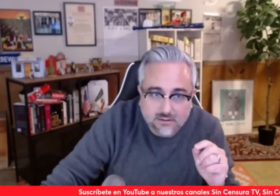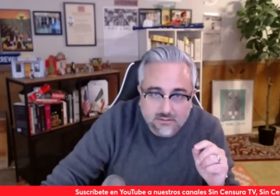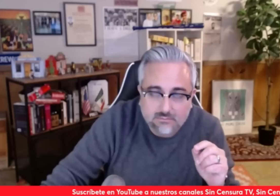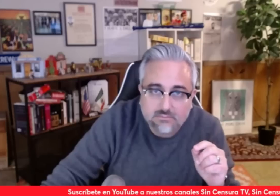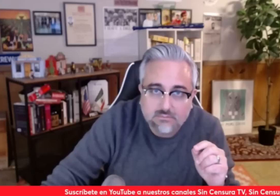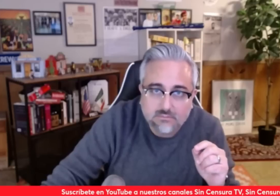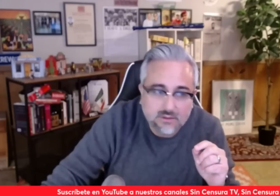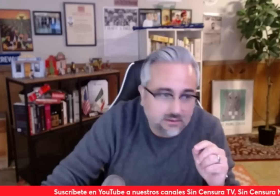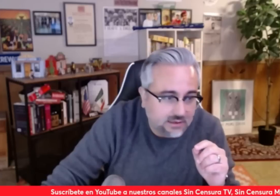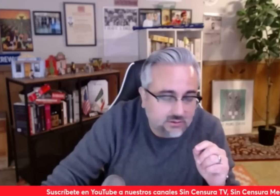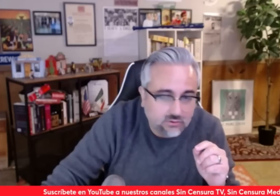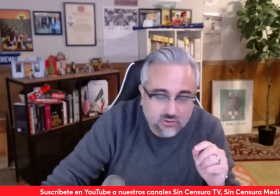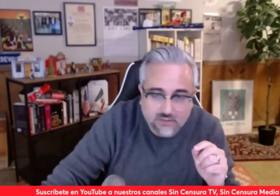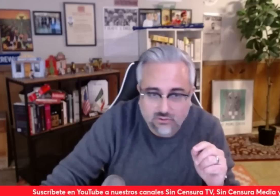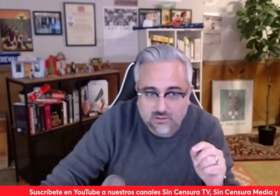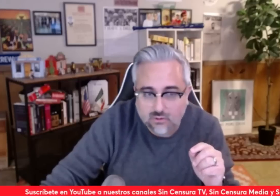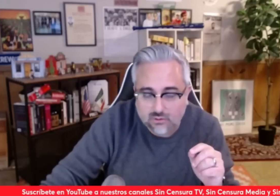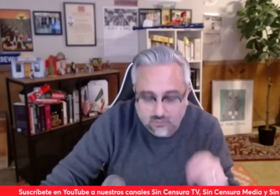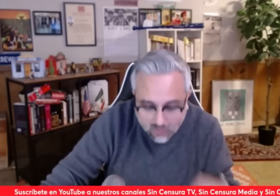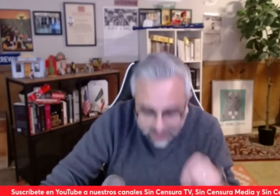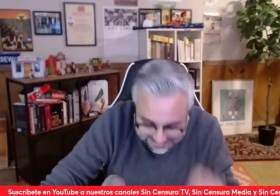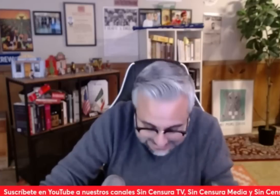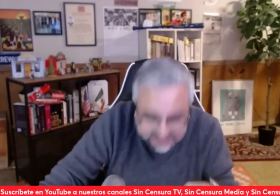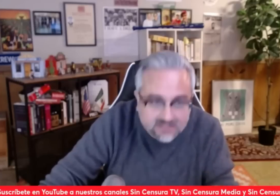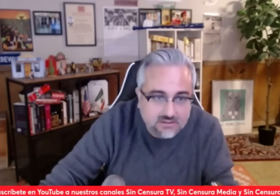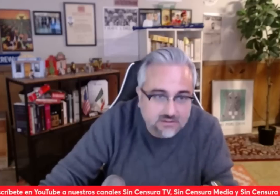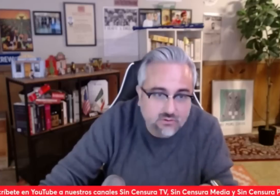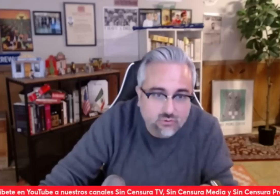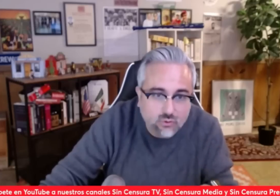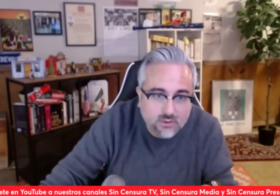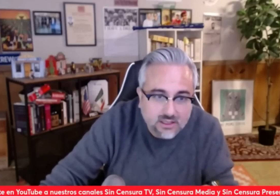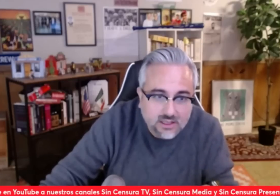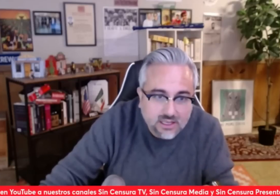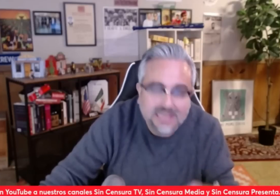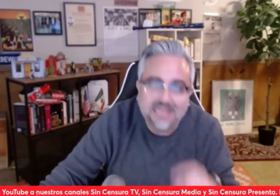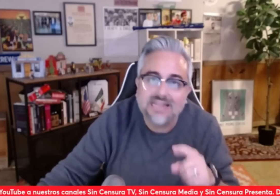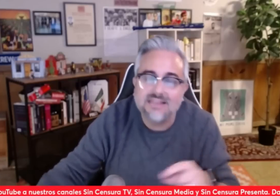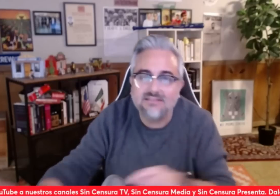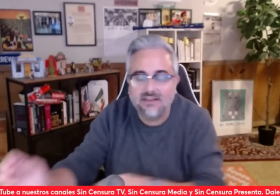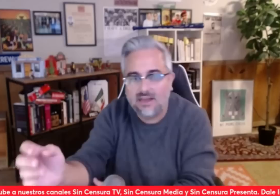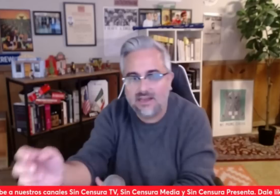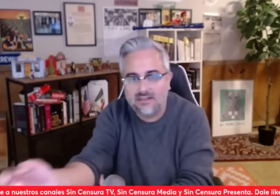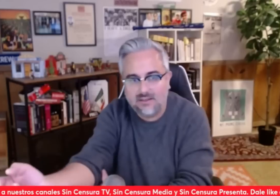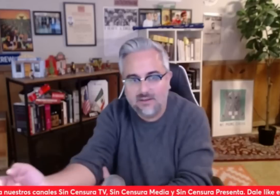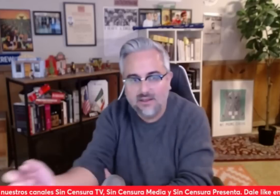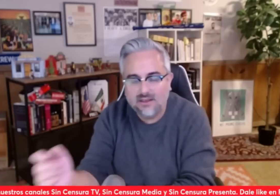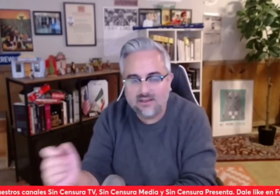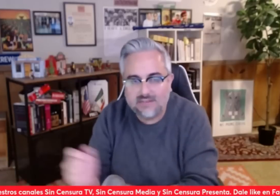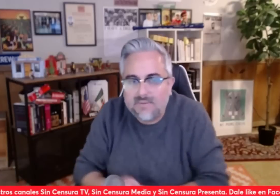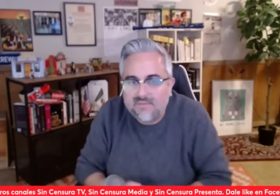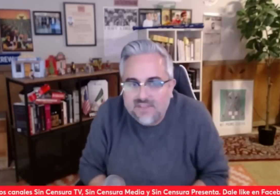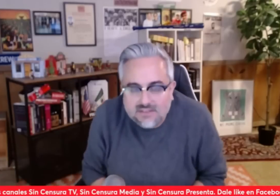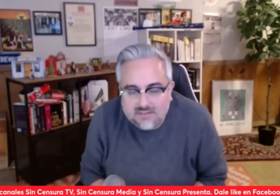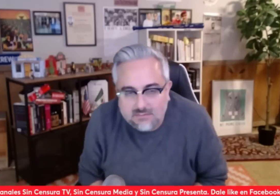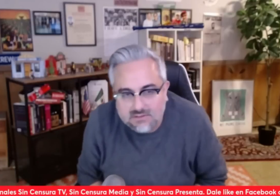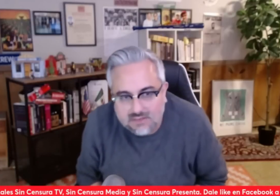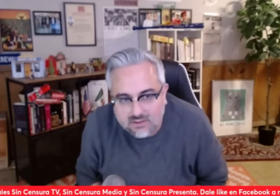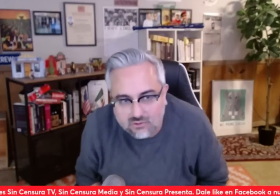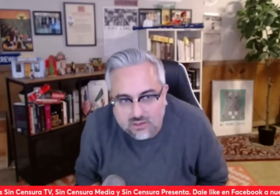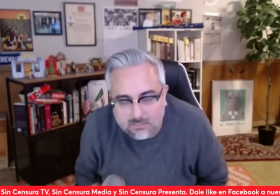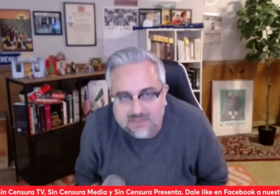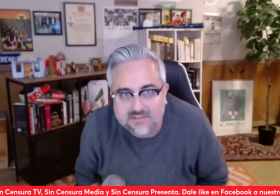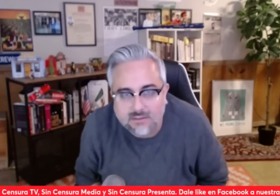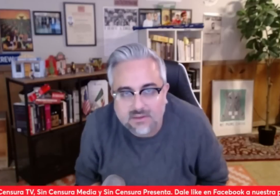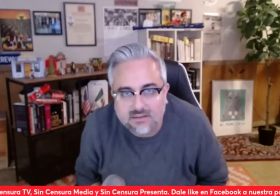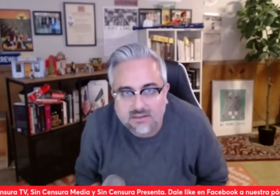crímenes, de delitos relacionados al narcotráfico este 16 de octubre? ¿Qué le dice a la gente que está pendiente de esa